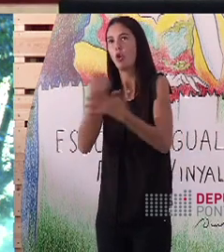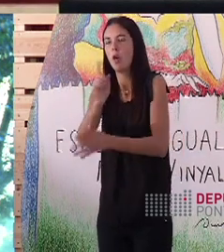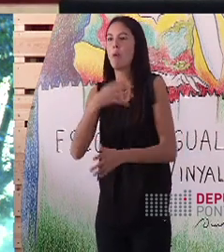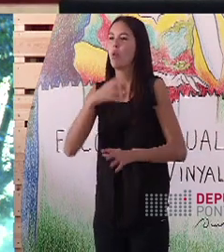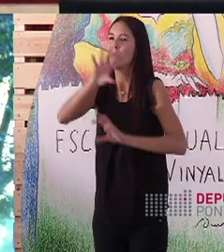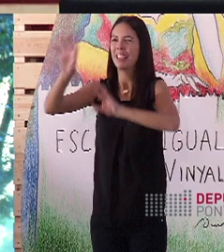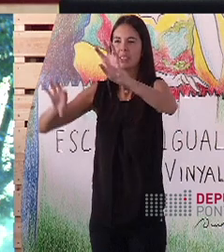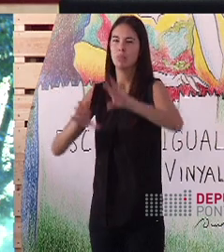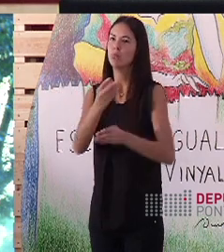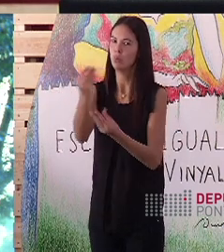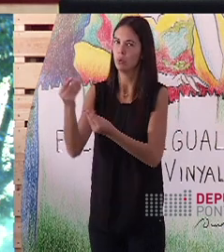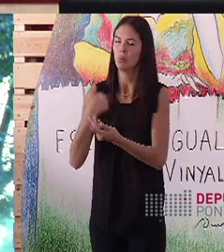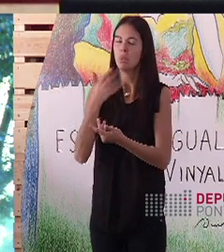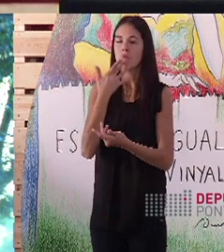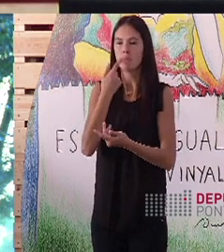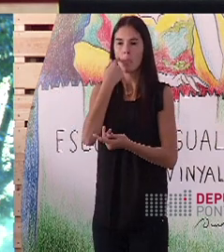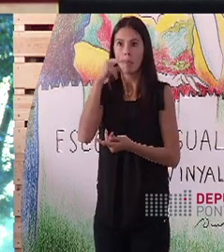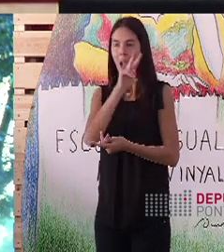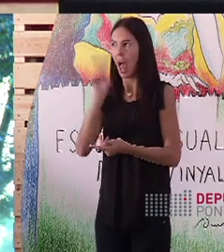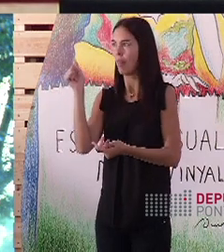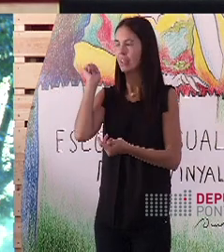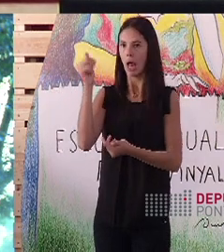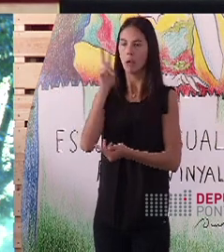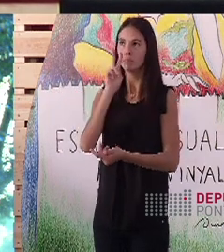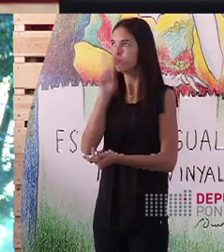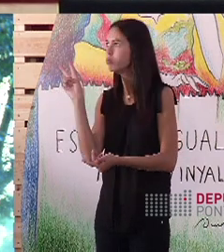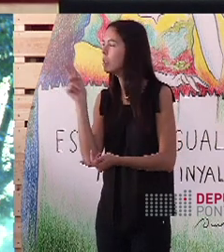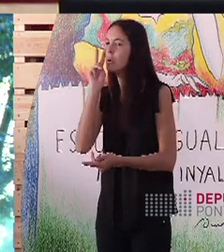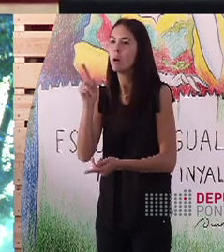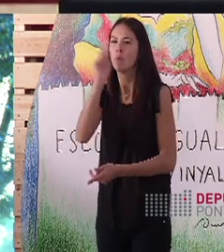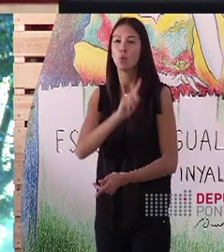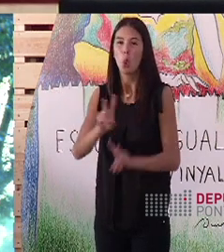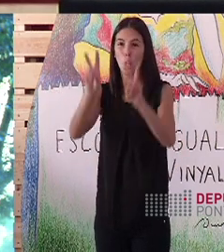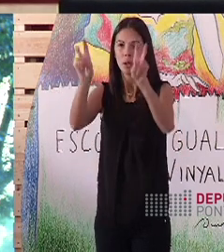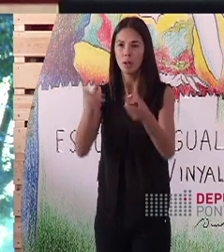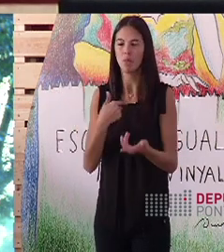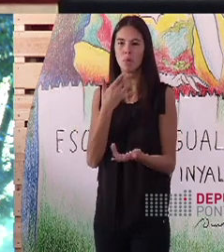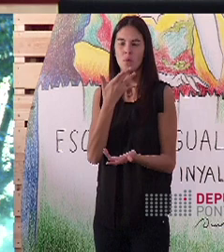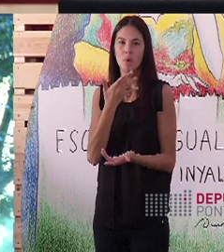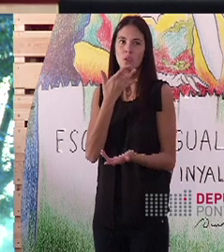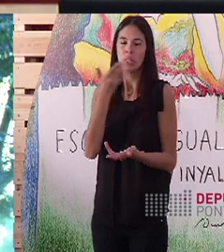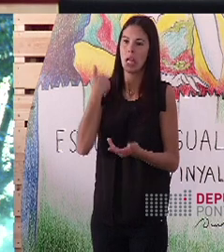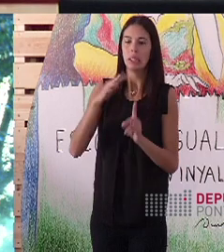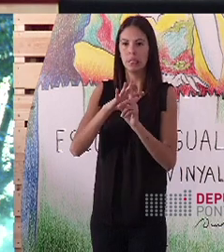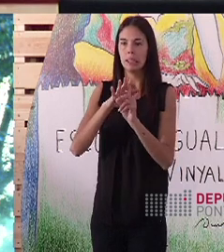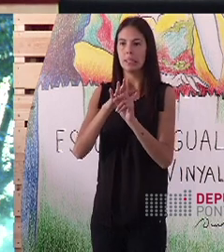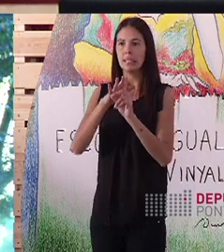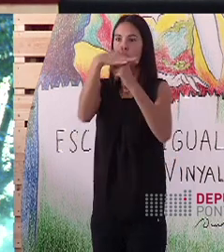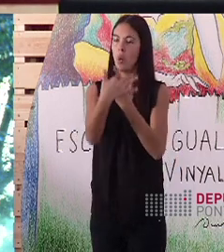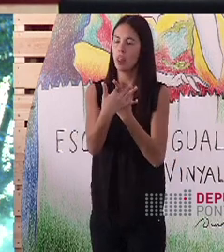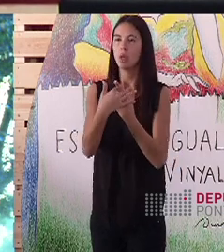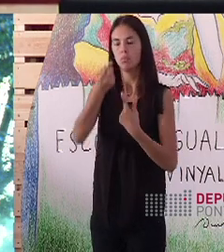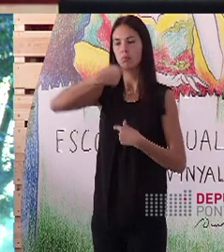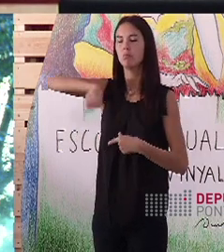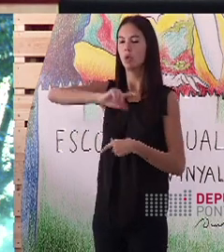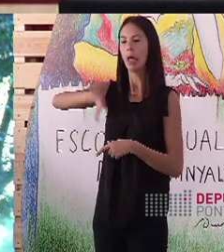vista atrás y contemplemos la prostitución que hubo, desde una posición ya en la que se